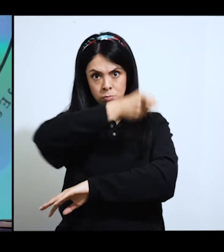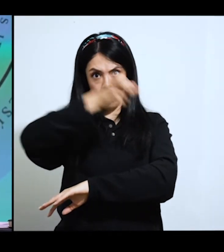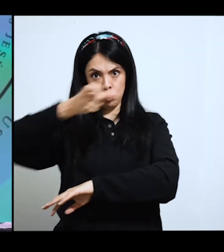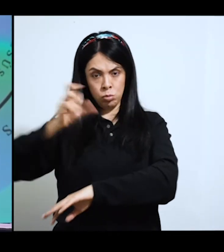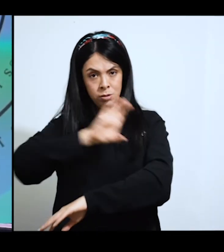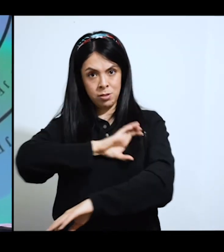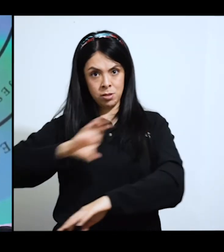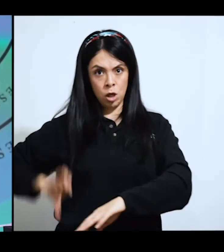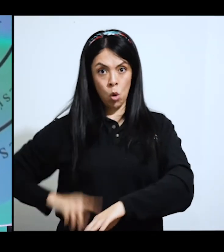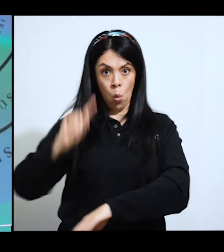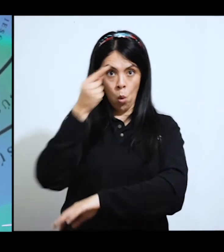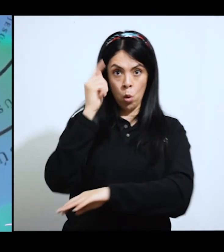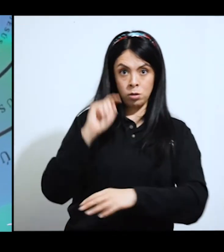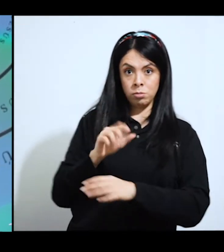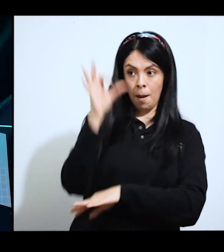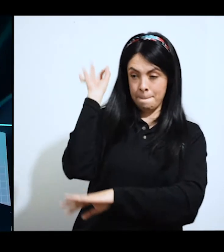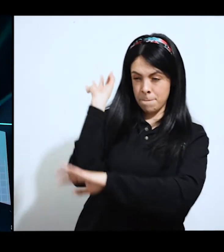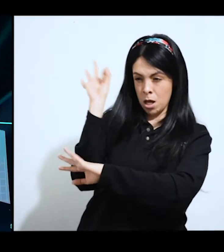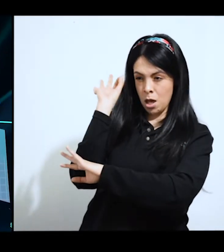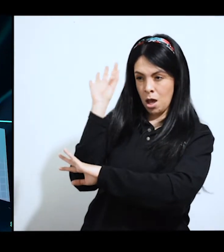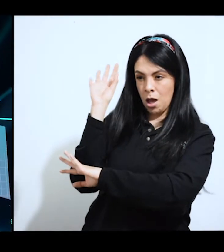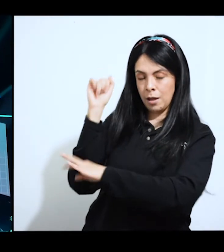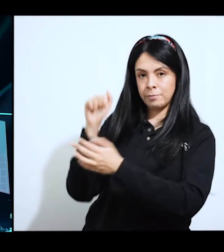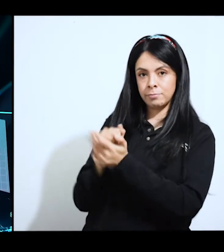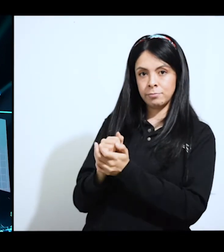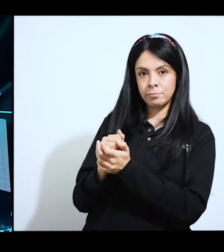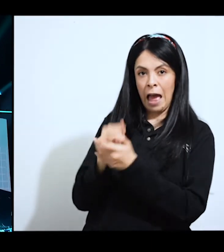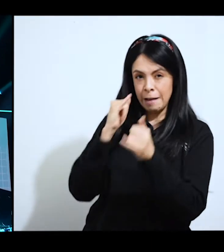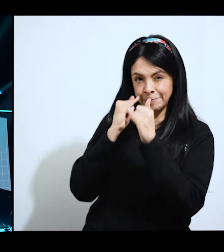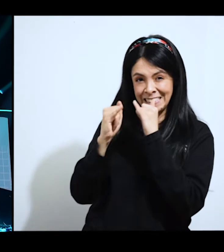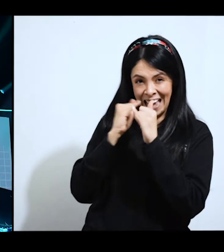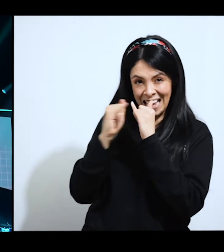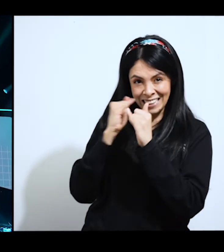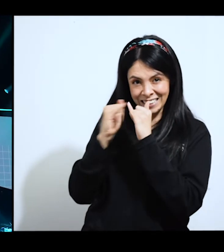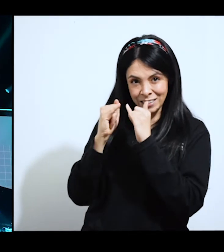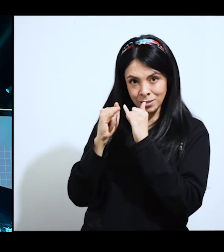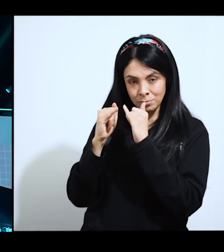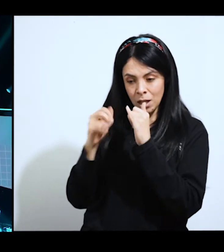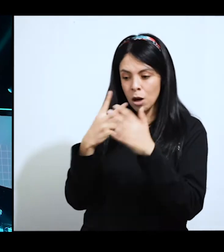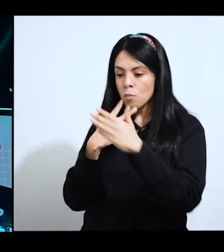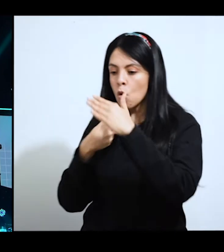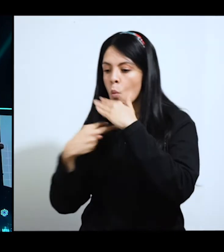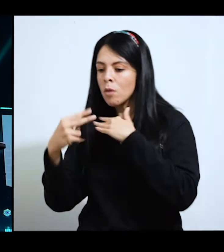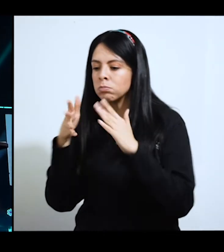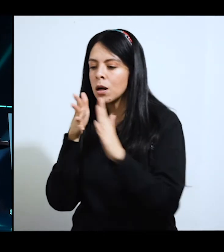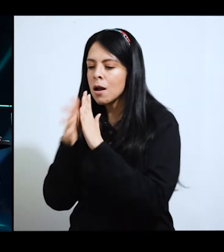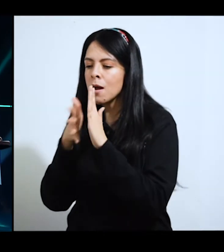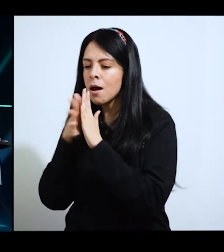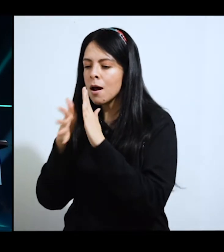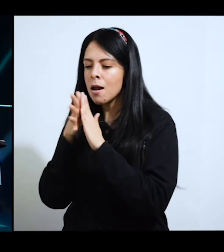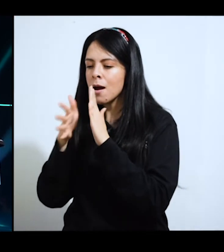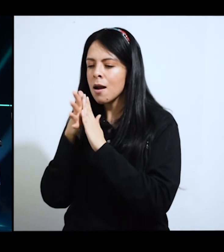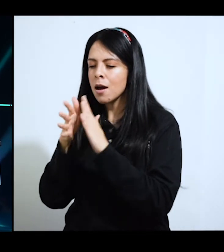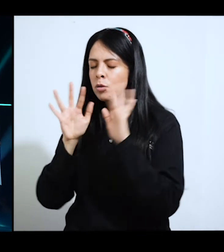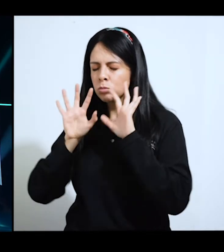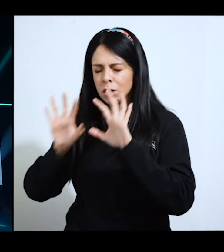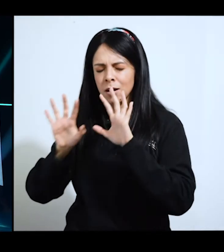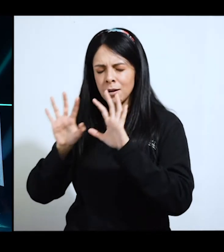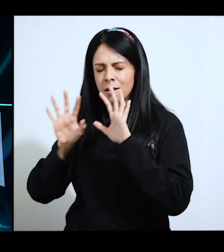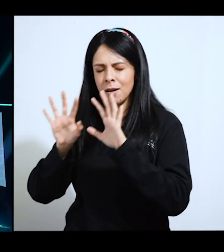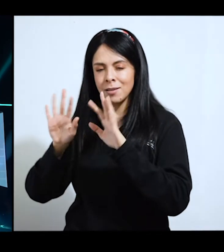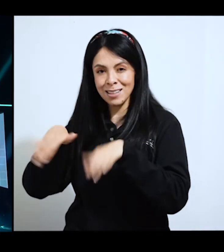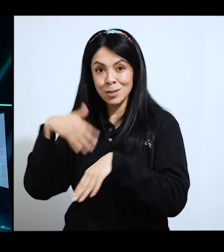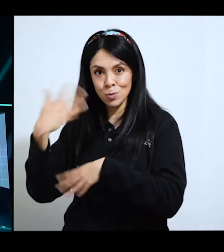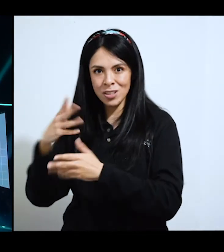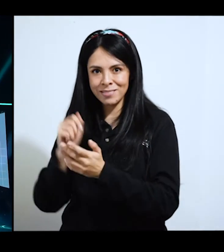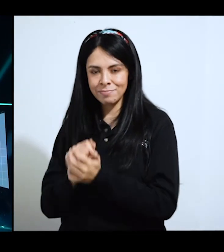al final fue y le profetizó y comenzó a ministrarle a su vida. Y luego le dijo, le dio una tarjeta y